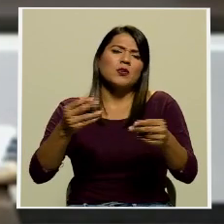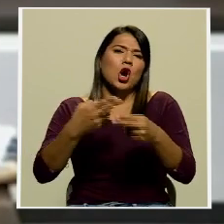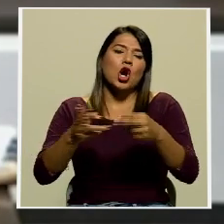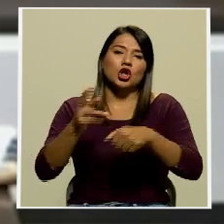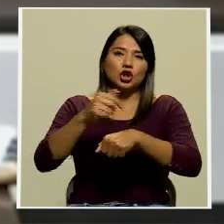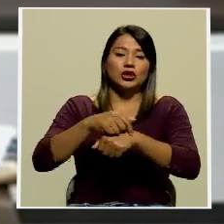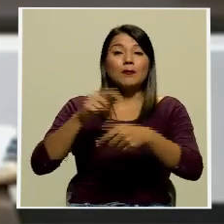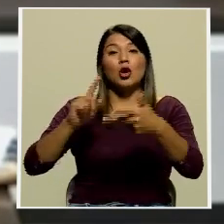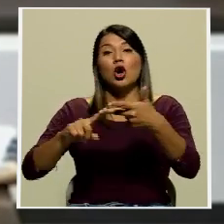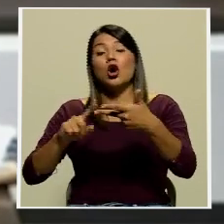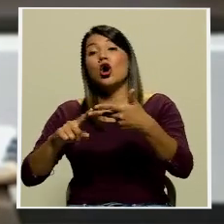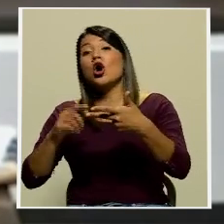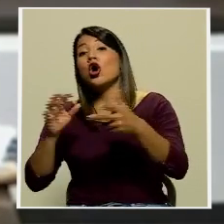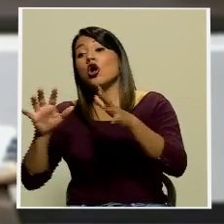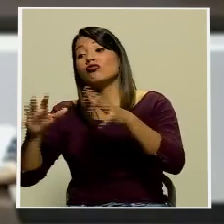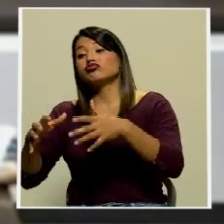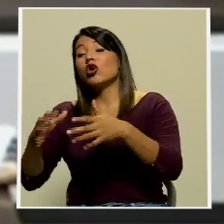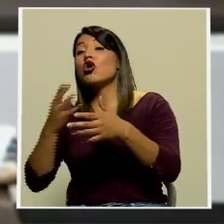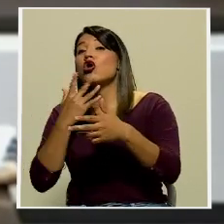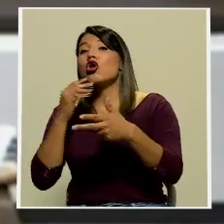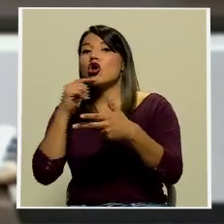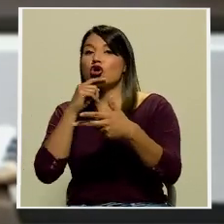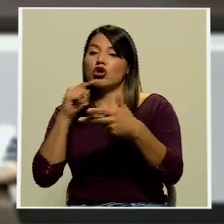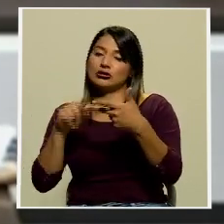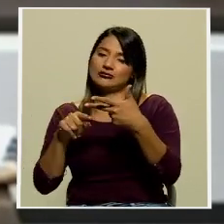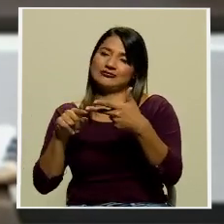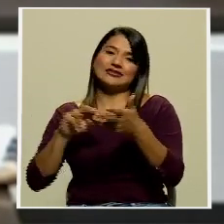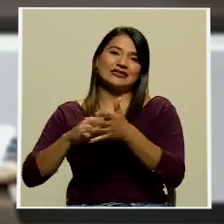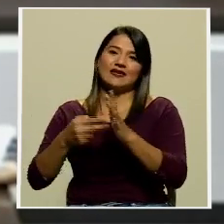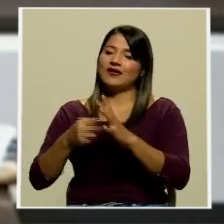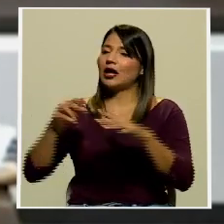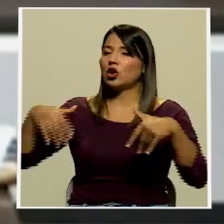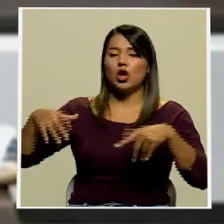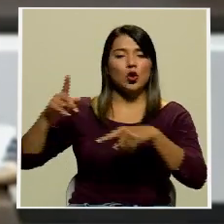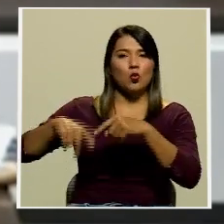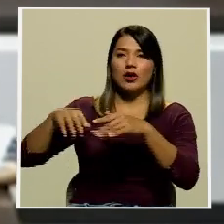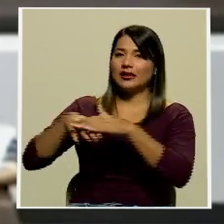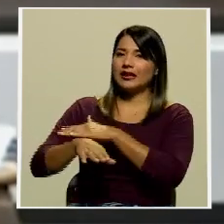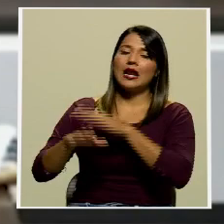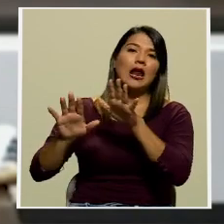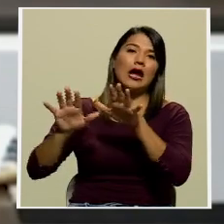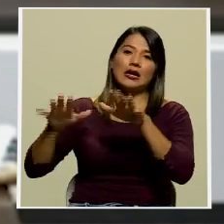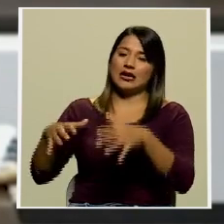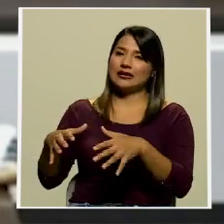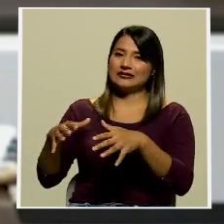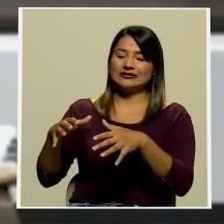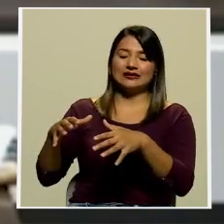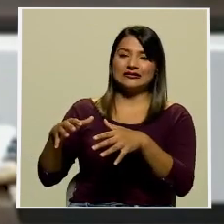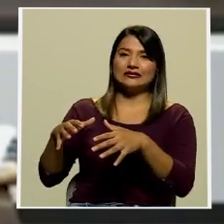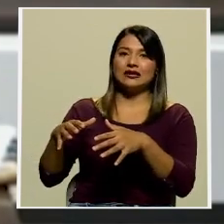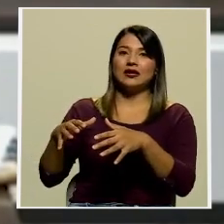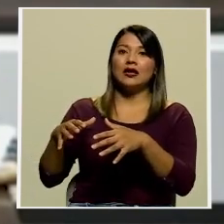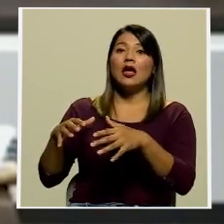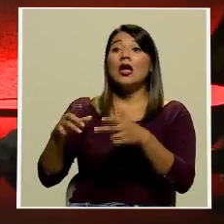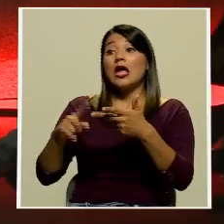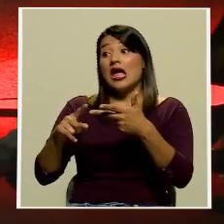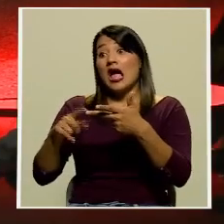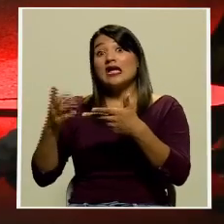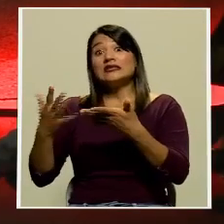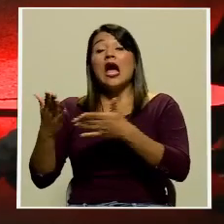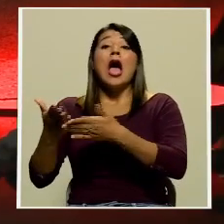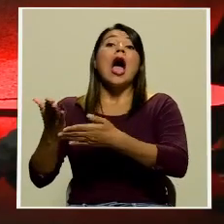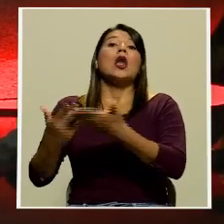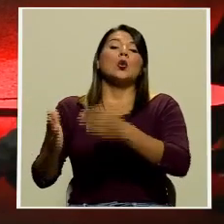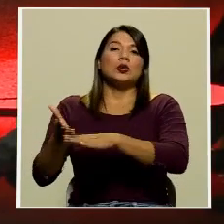plazo, y las órdenes rojas, como le mencionaba, que son esas que no se puede ingresar al centro educativo. Hay algunas en avance de proceso